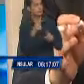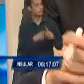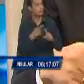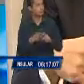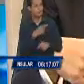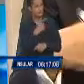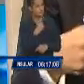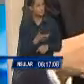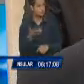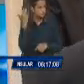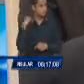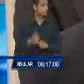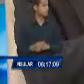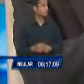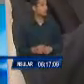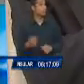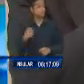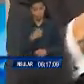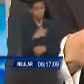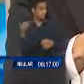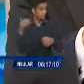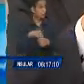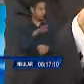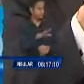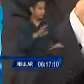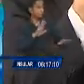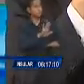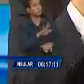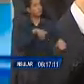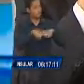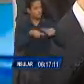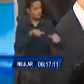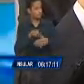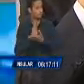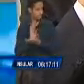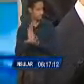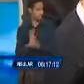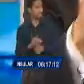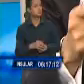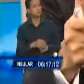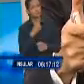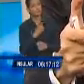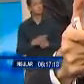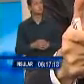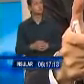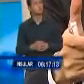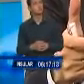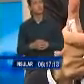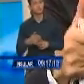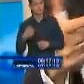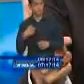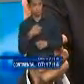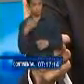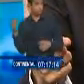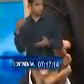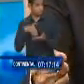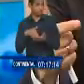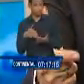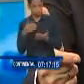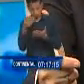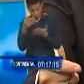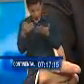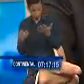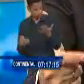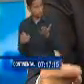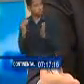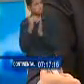bueno, cuando nosotros llegamos, se refería a su administración, uh-huh, a Seguridad Social, encontramos que en los cálculos actuariales no